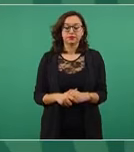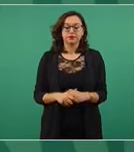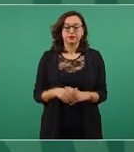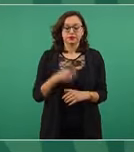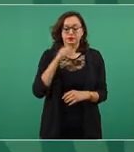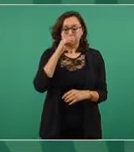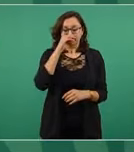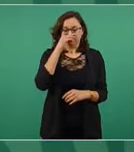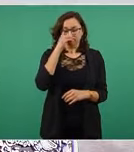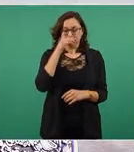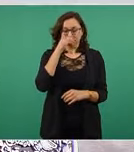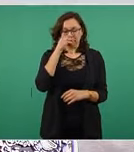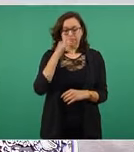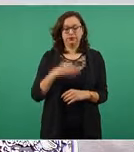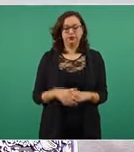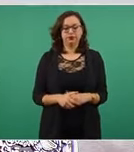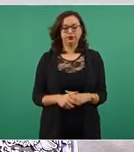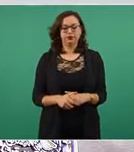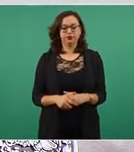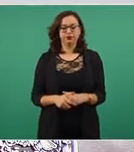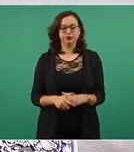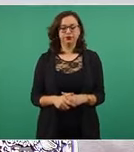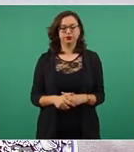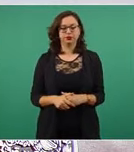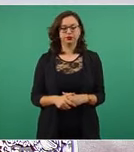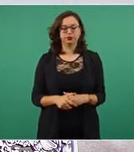cómo se sigue